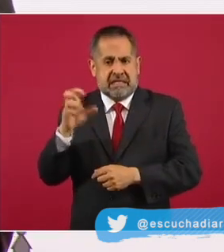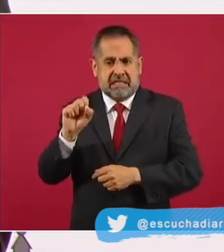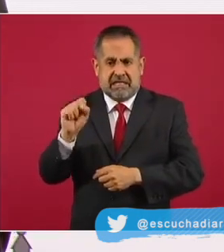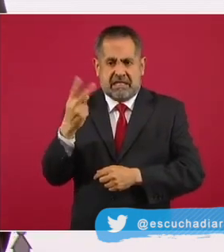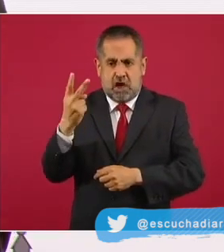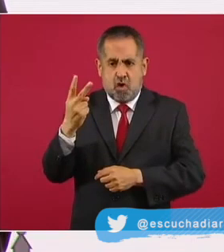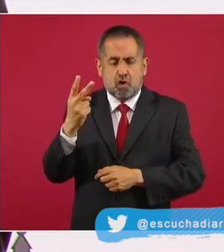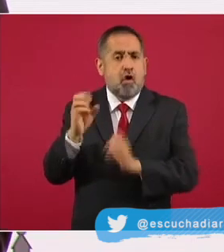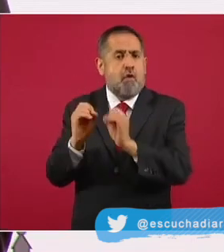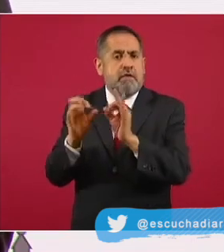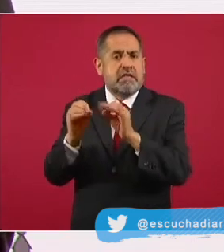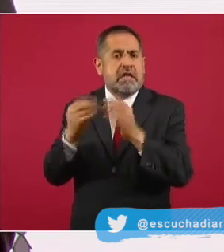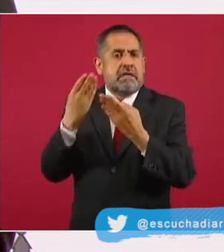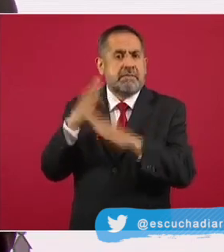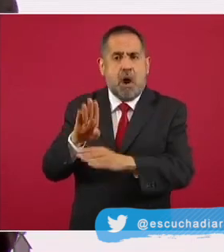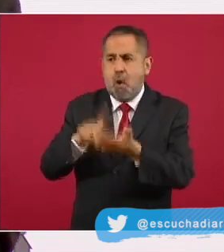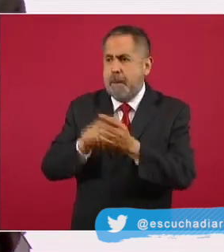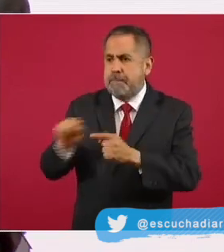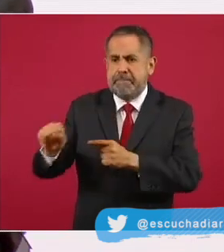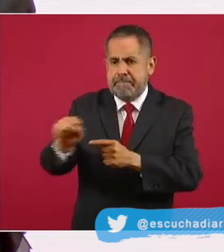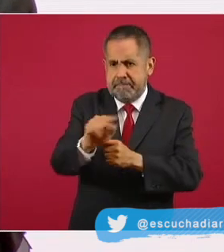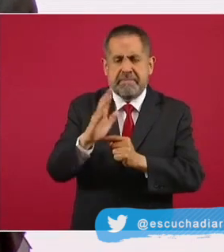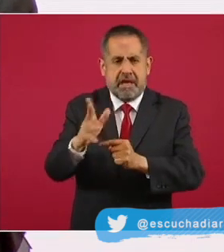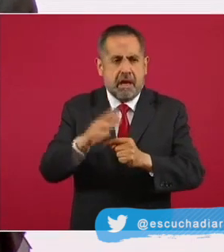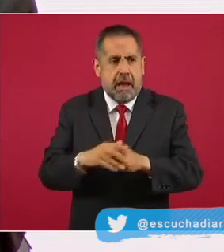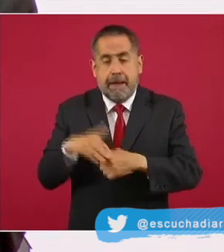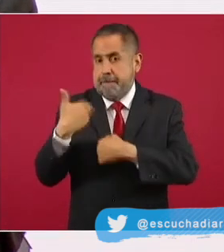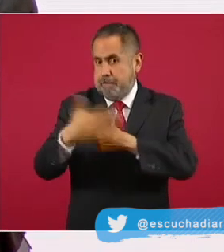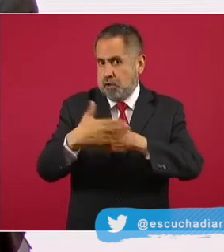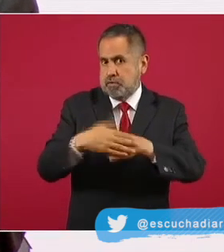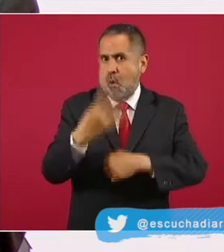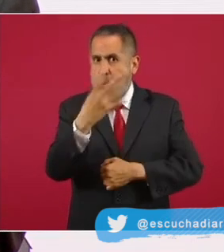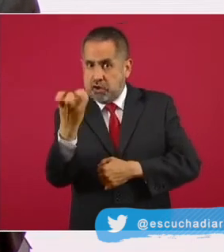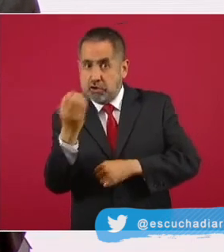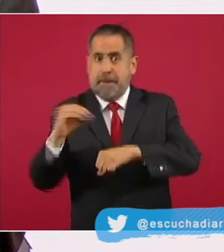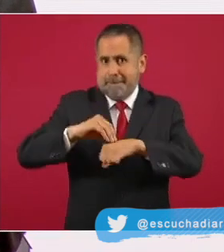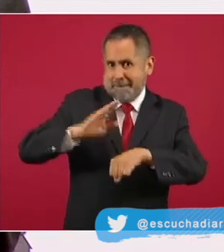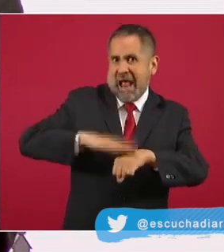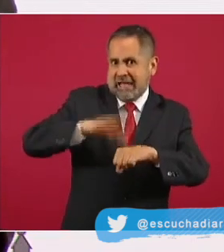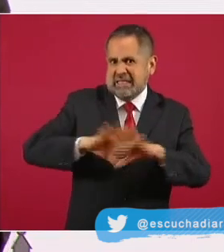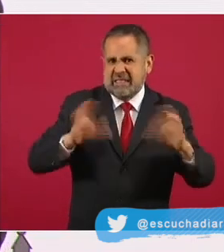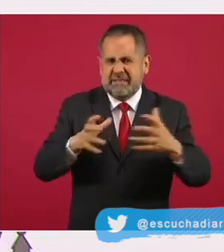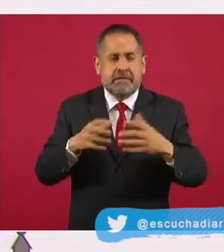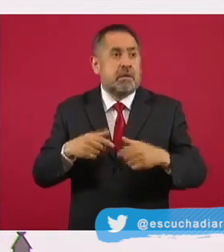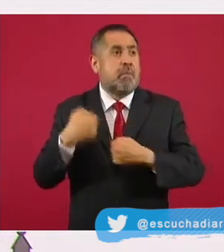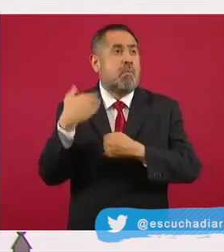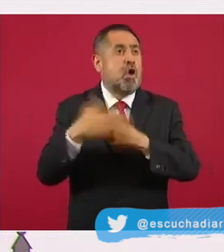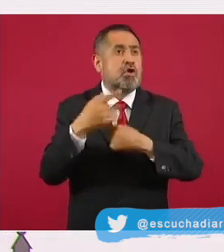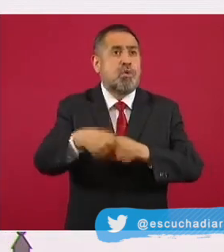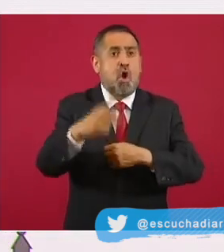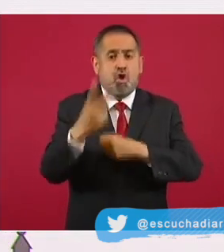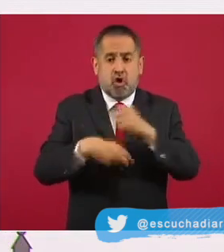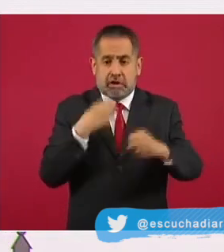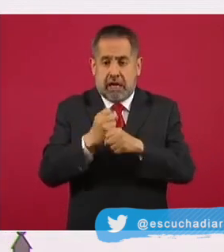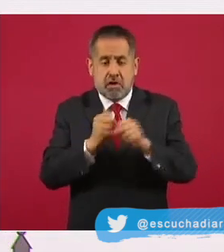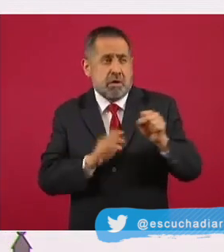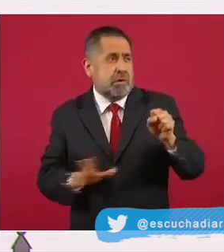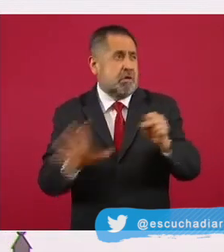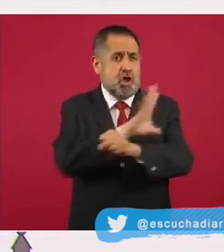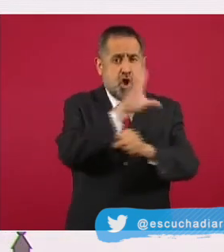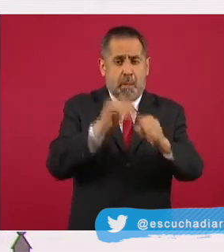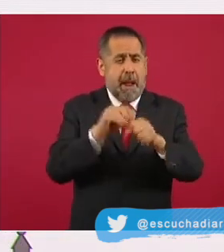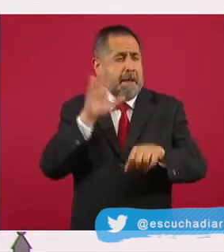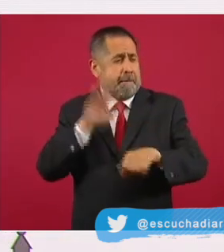362 sucursales. Hay 400 más en proceso y en los próximos 2 años tendrá cobertura hasta en las regiones